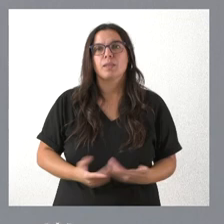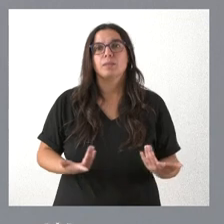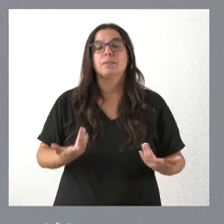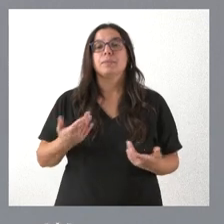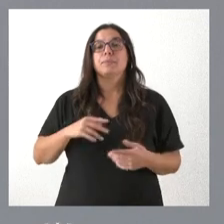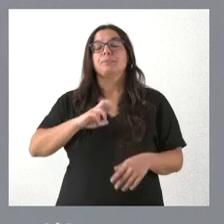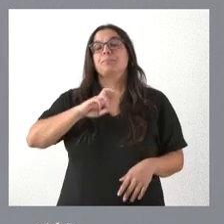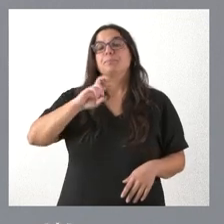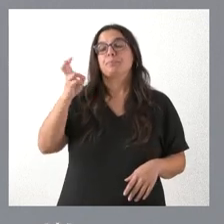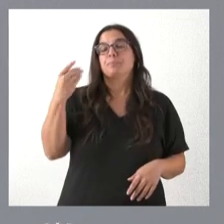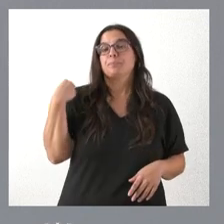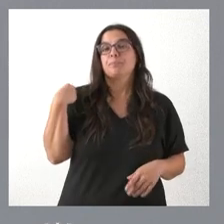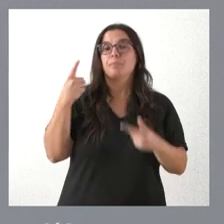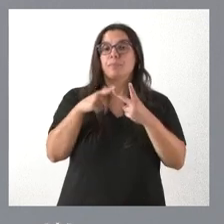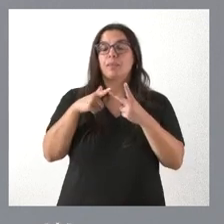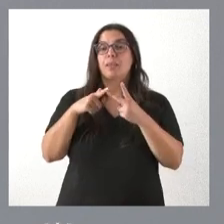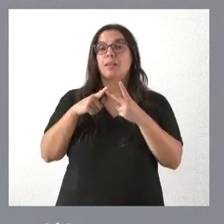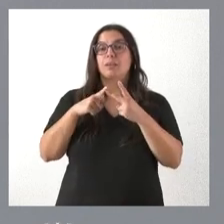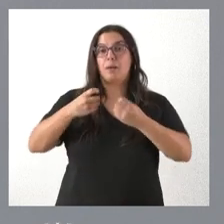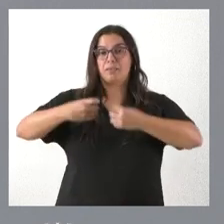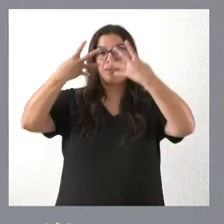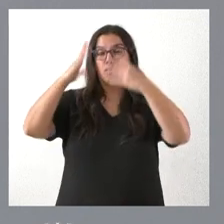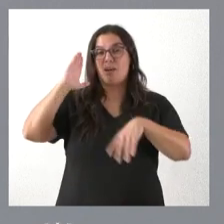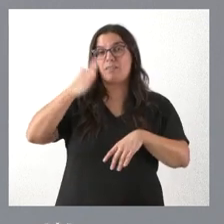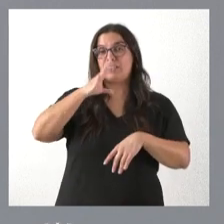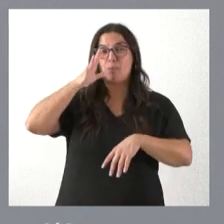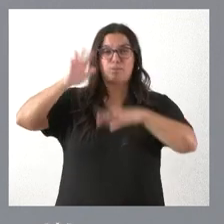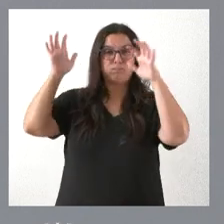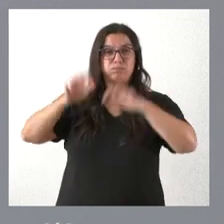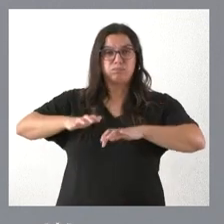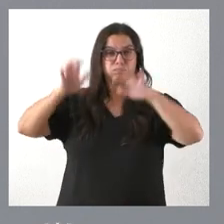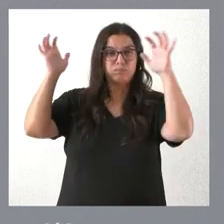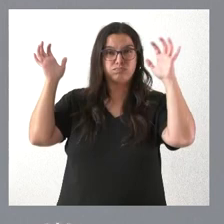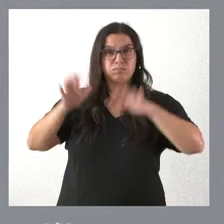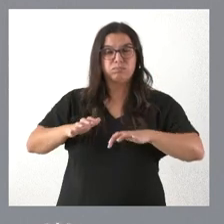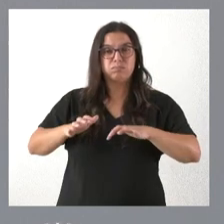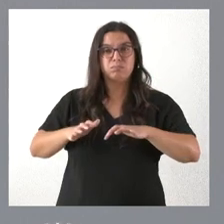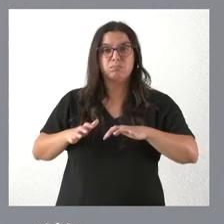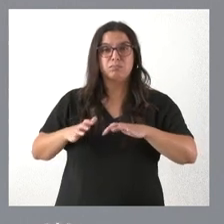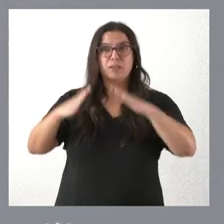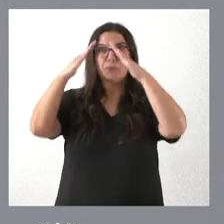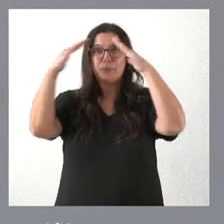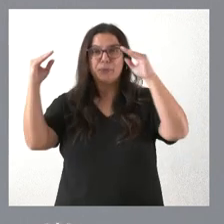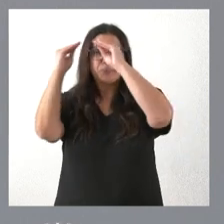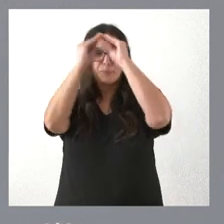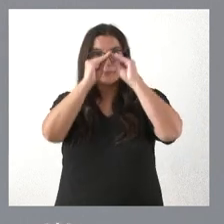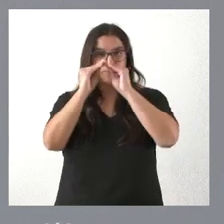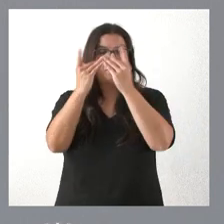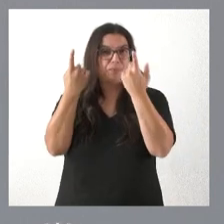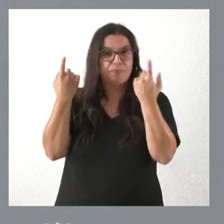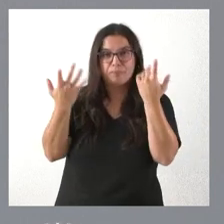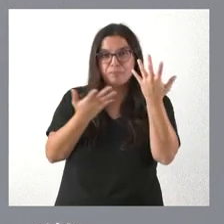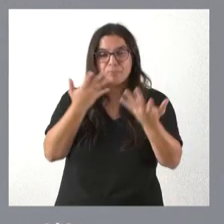ámbito que usted me planteaba de las viviendas afectadas por la situación de daños por